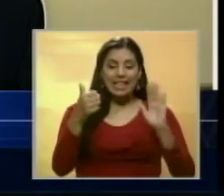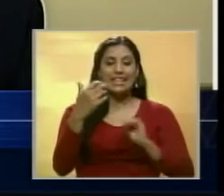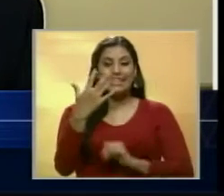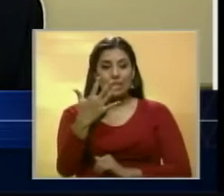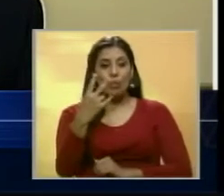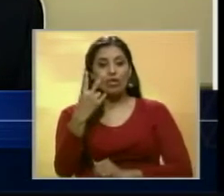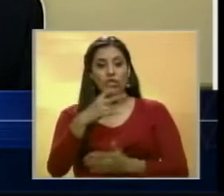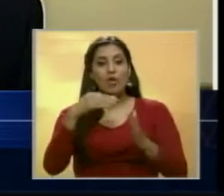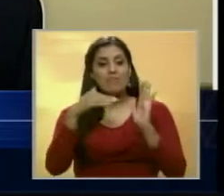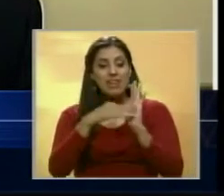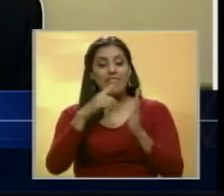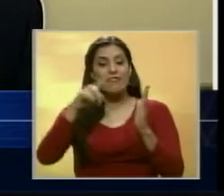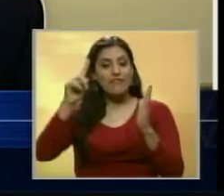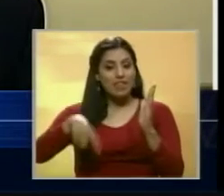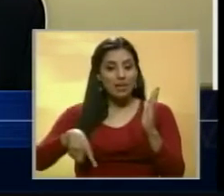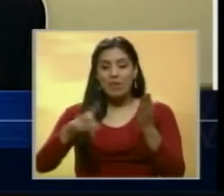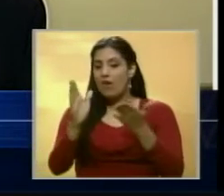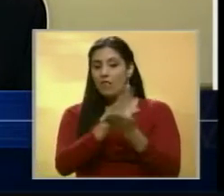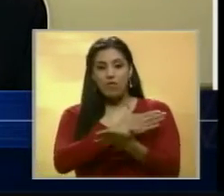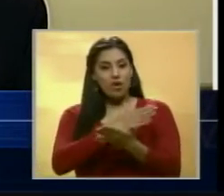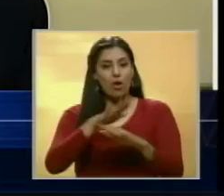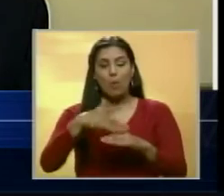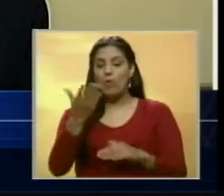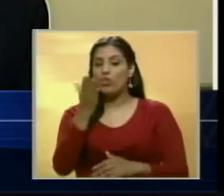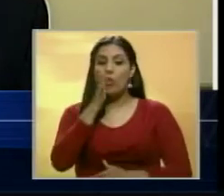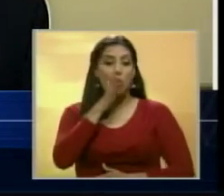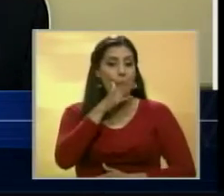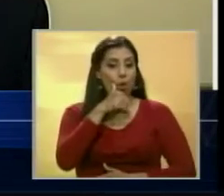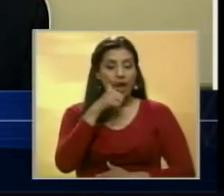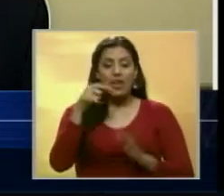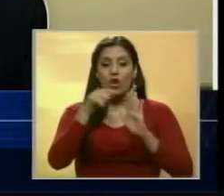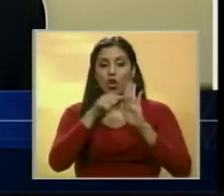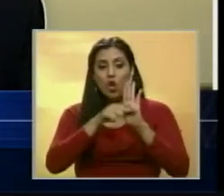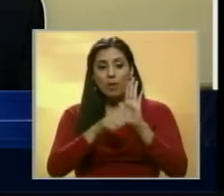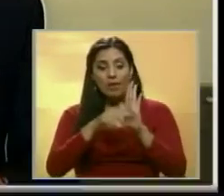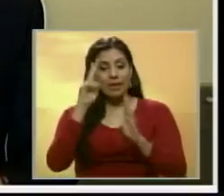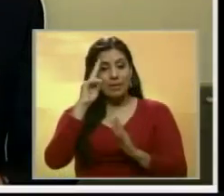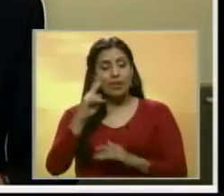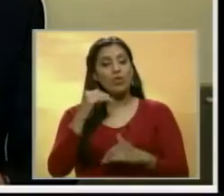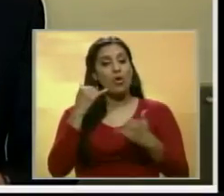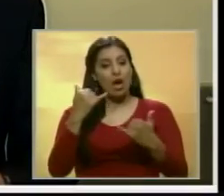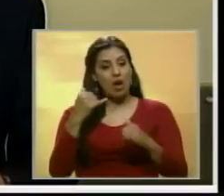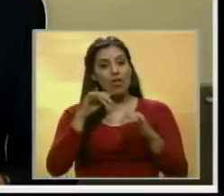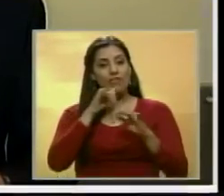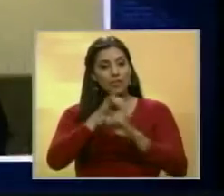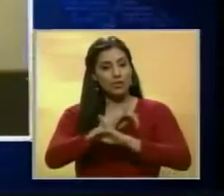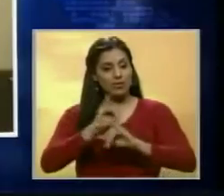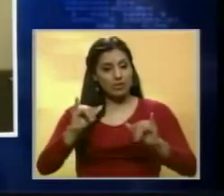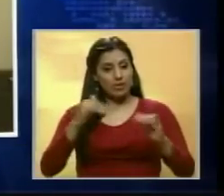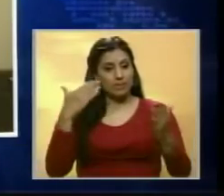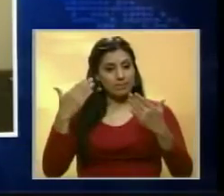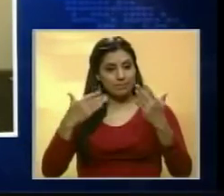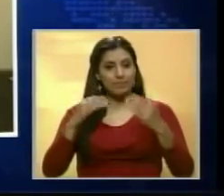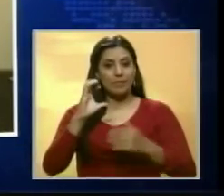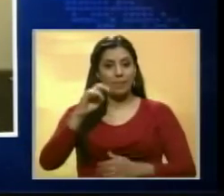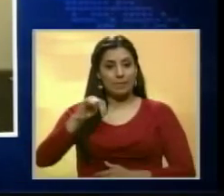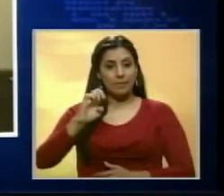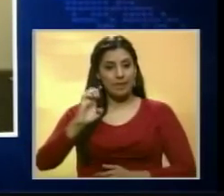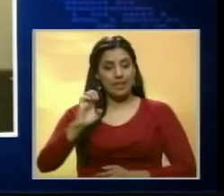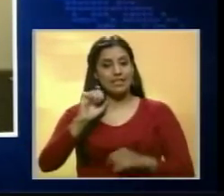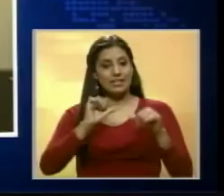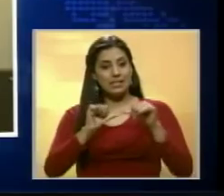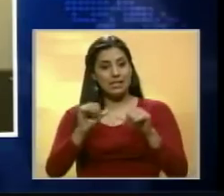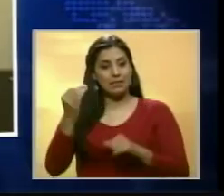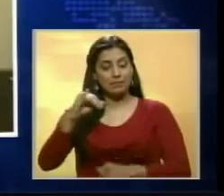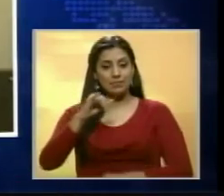652.000 firmas por no cumplir los criterios establecidos en las normas. Es la información que podemos presentarles hasta esta hora desde el CNE. Sigan con